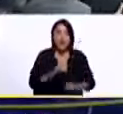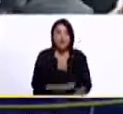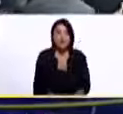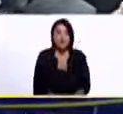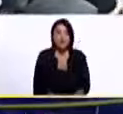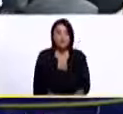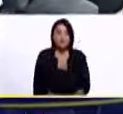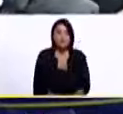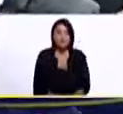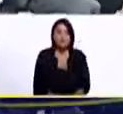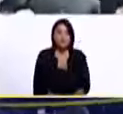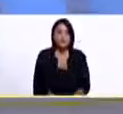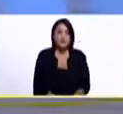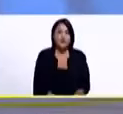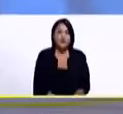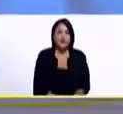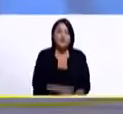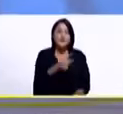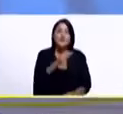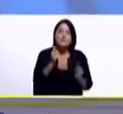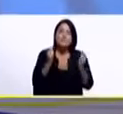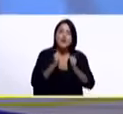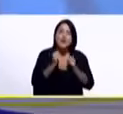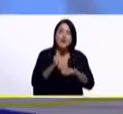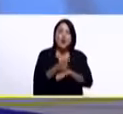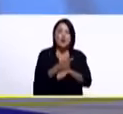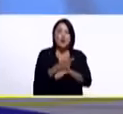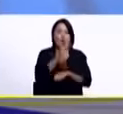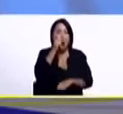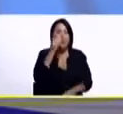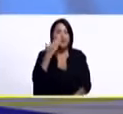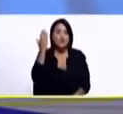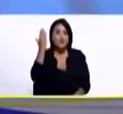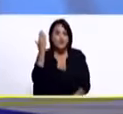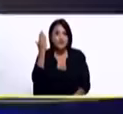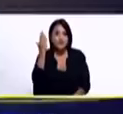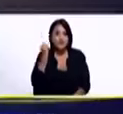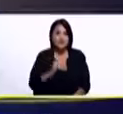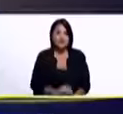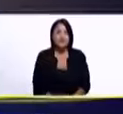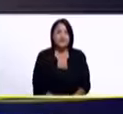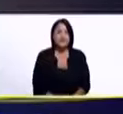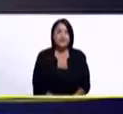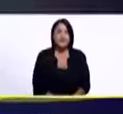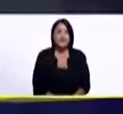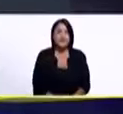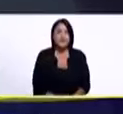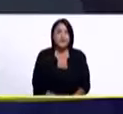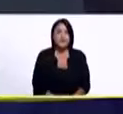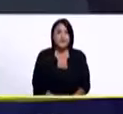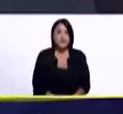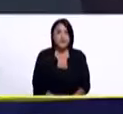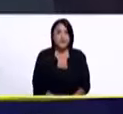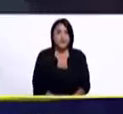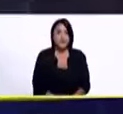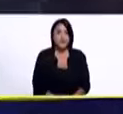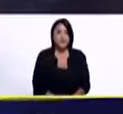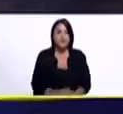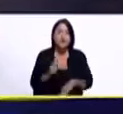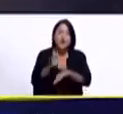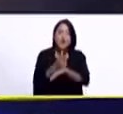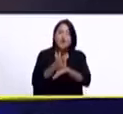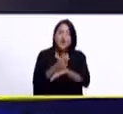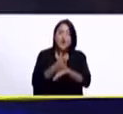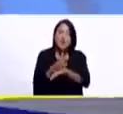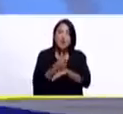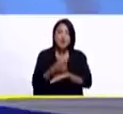Igualmente de las montañas merideñas llega Jason Guzmán, gobernador de Mérida, aquí en su estado Miranda,